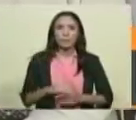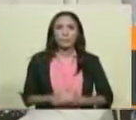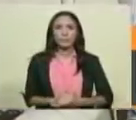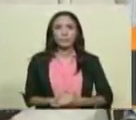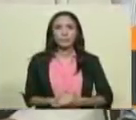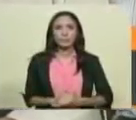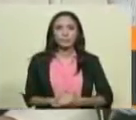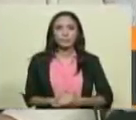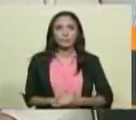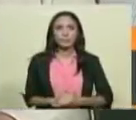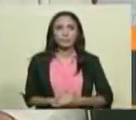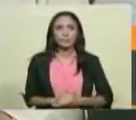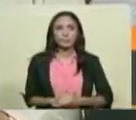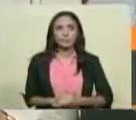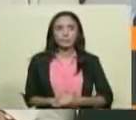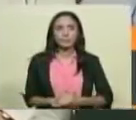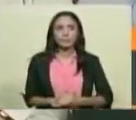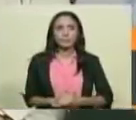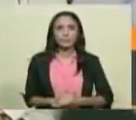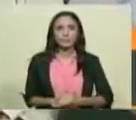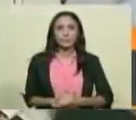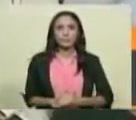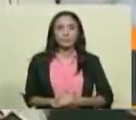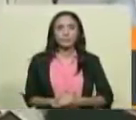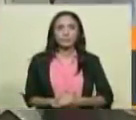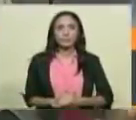¿Qué dicen por allá?